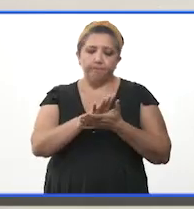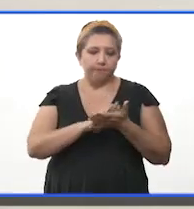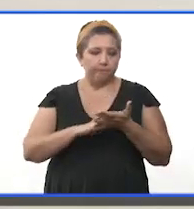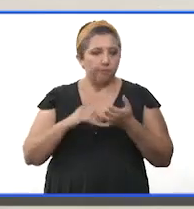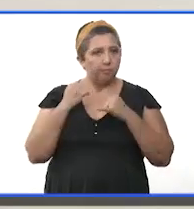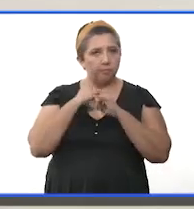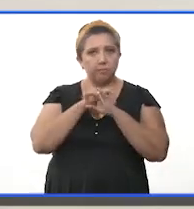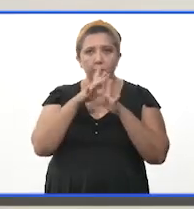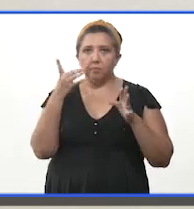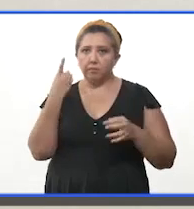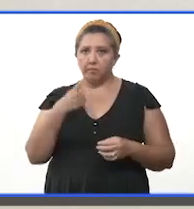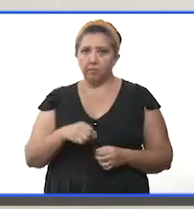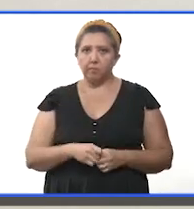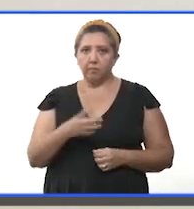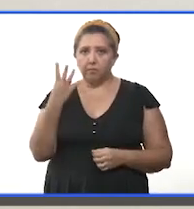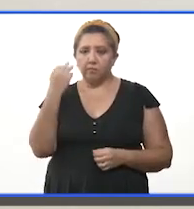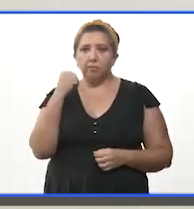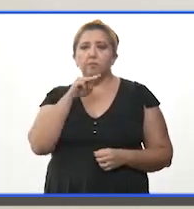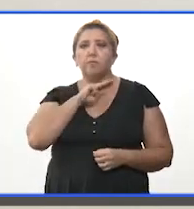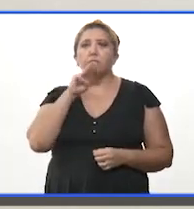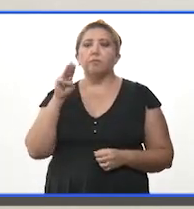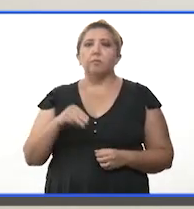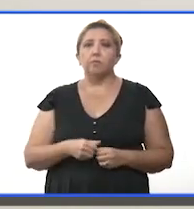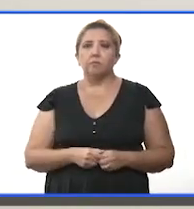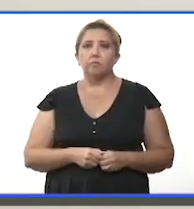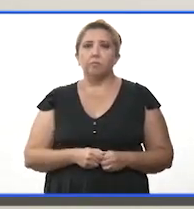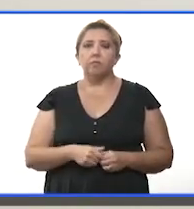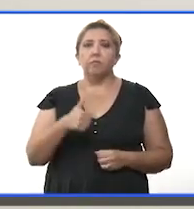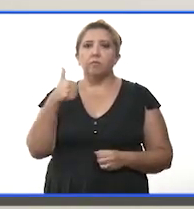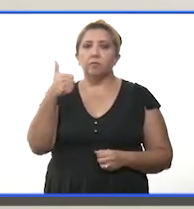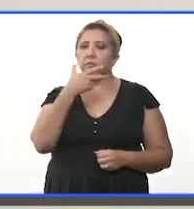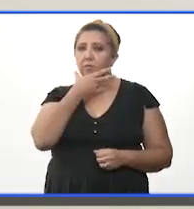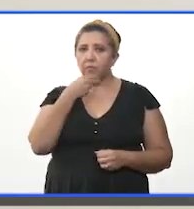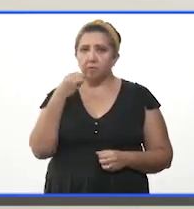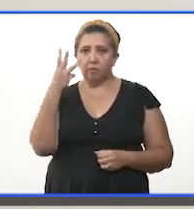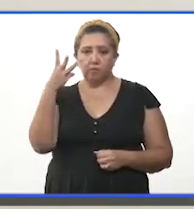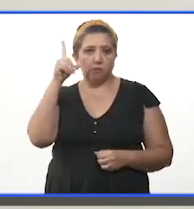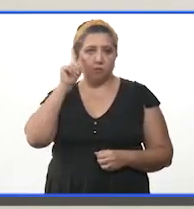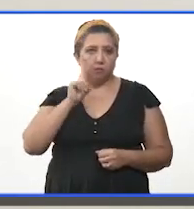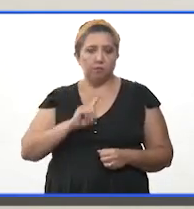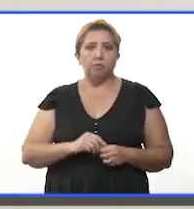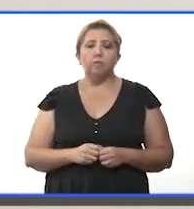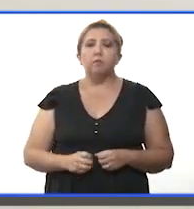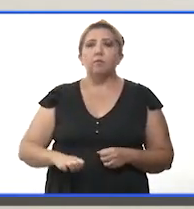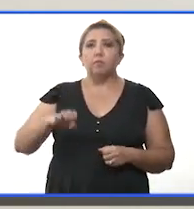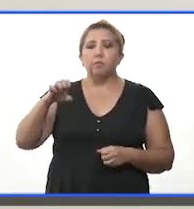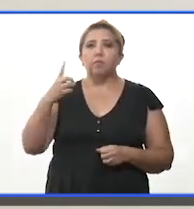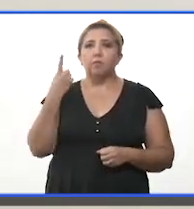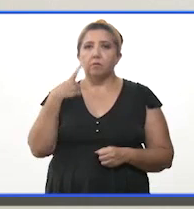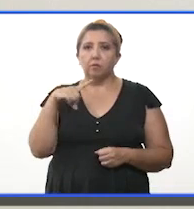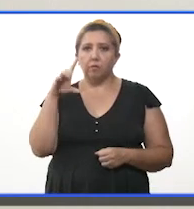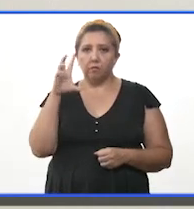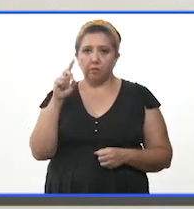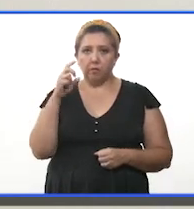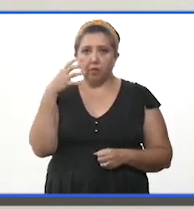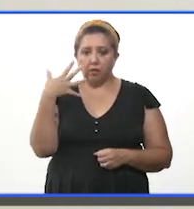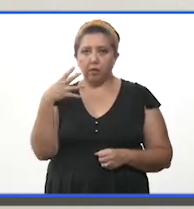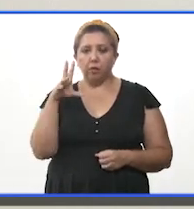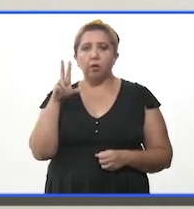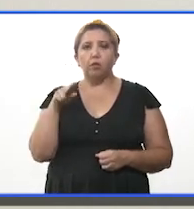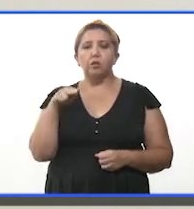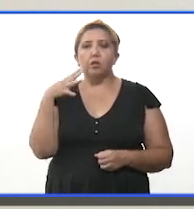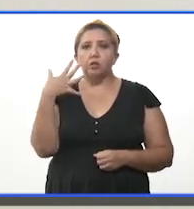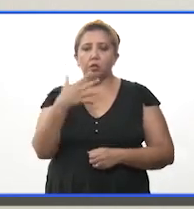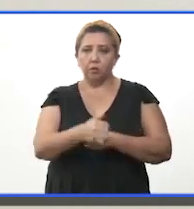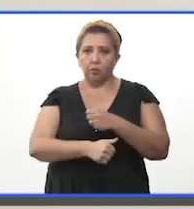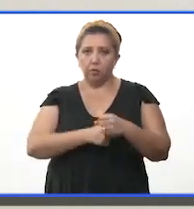Lamentablemente en este parte médico informamos de 9 fallecimientos. Son 6 hombres y 3 mujeres, de un rango de edad de 35 a